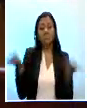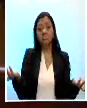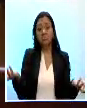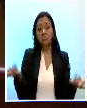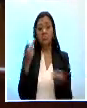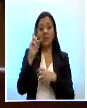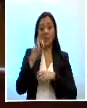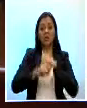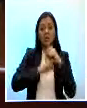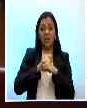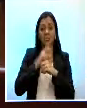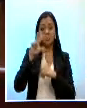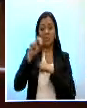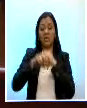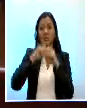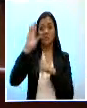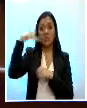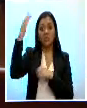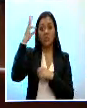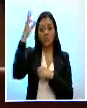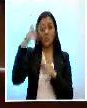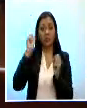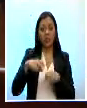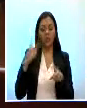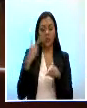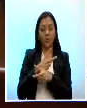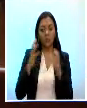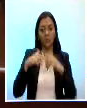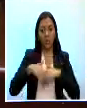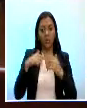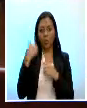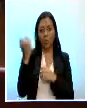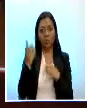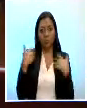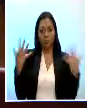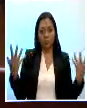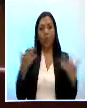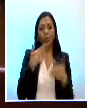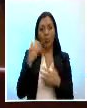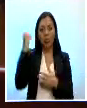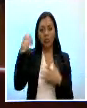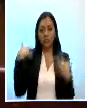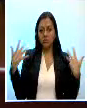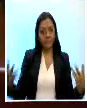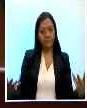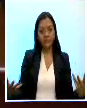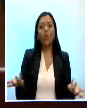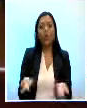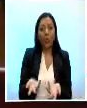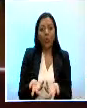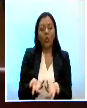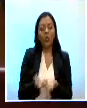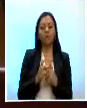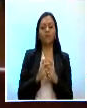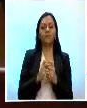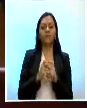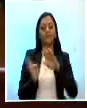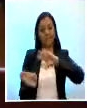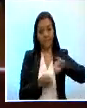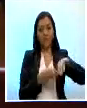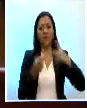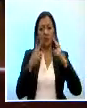aquí a 20 años, no tendremos ese derecho. Y lo otro también